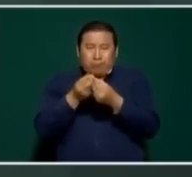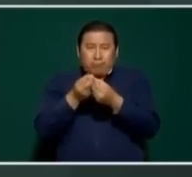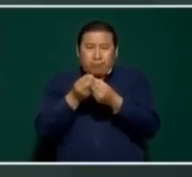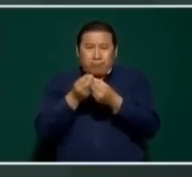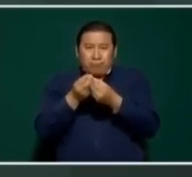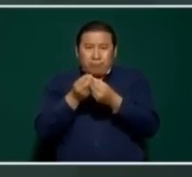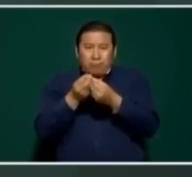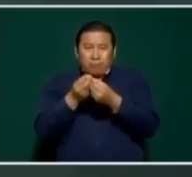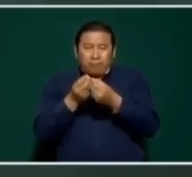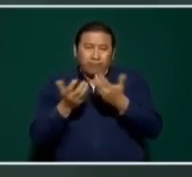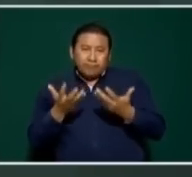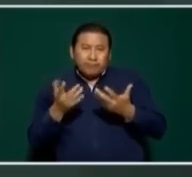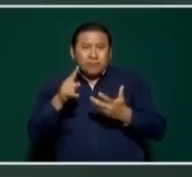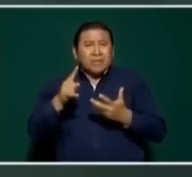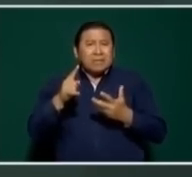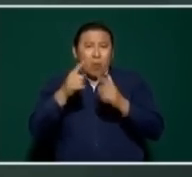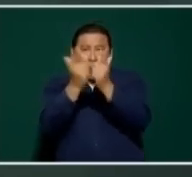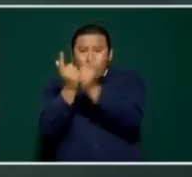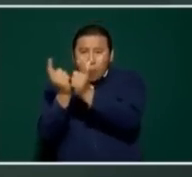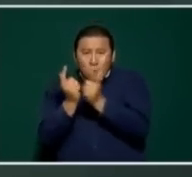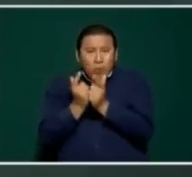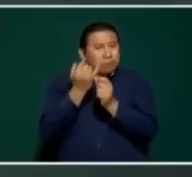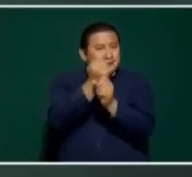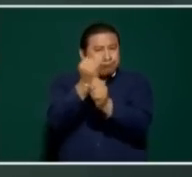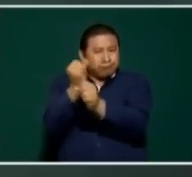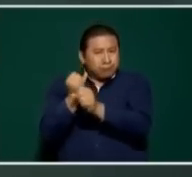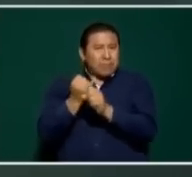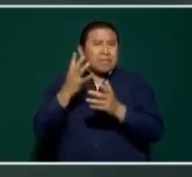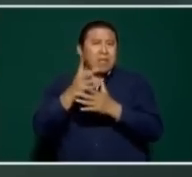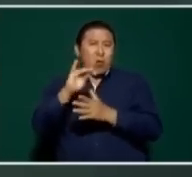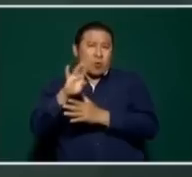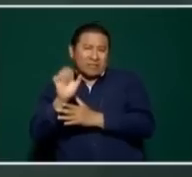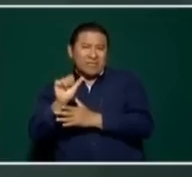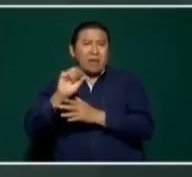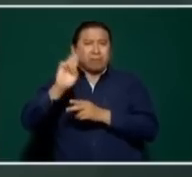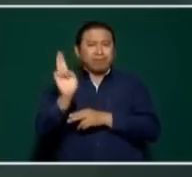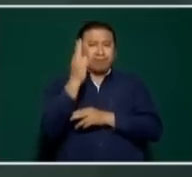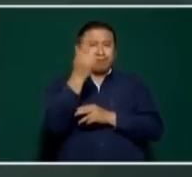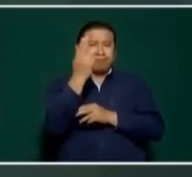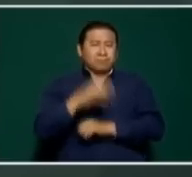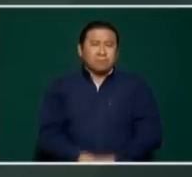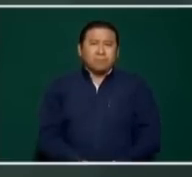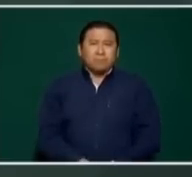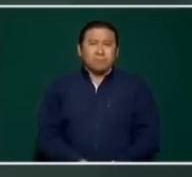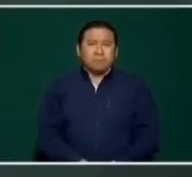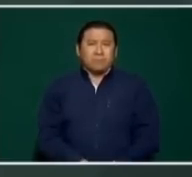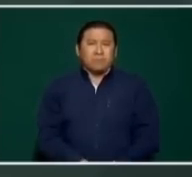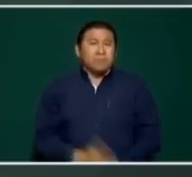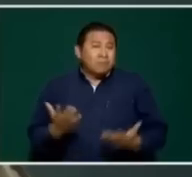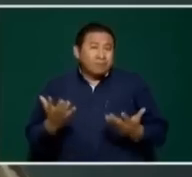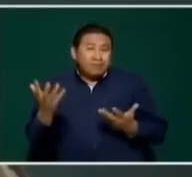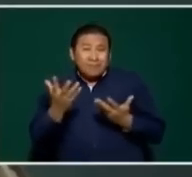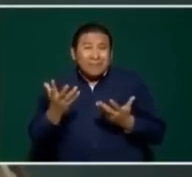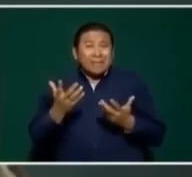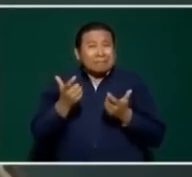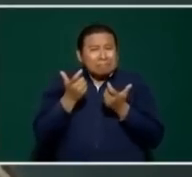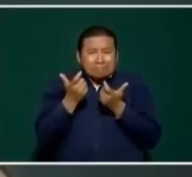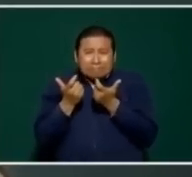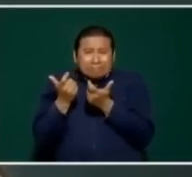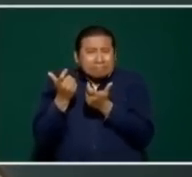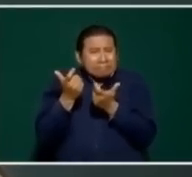y ciertos grupos de investigación como el CONACYT y la universidad. No todo es